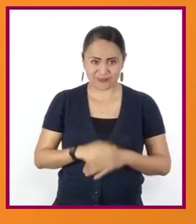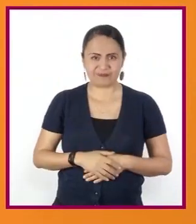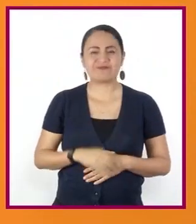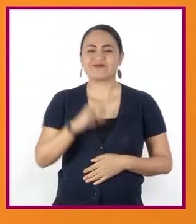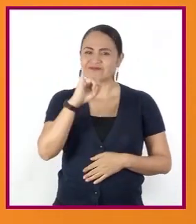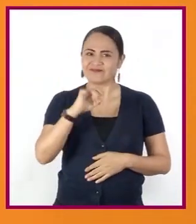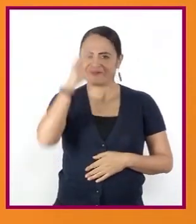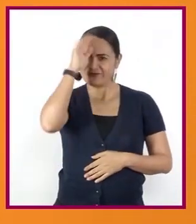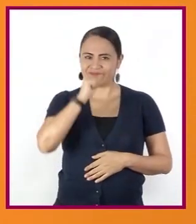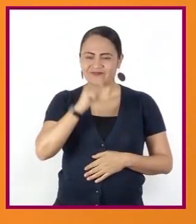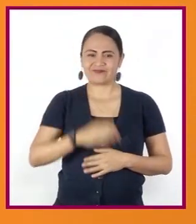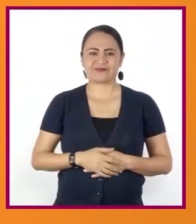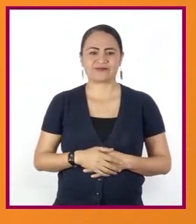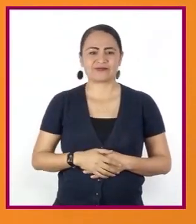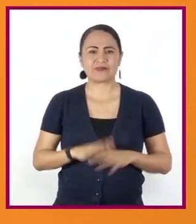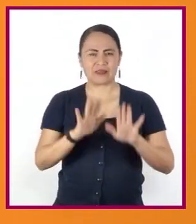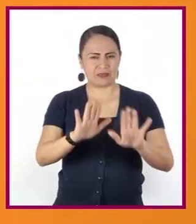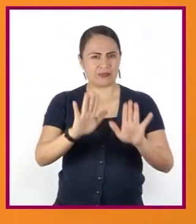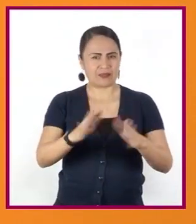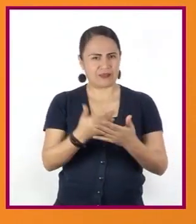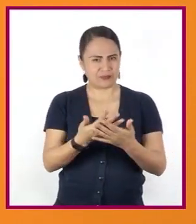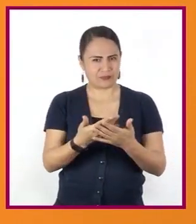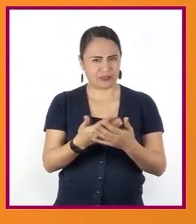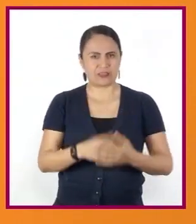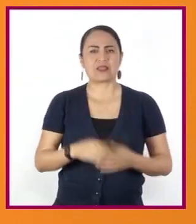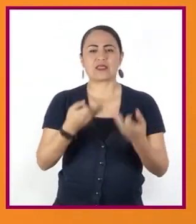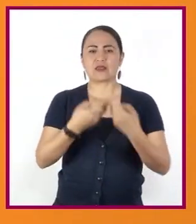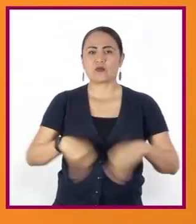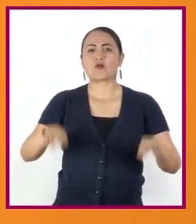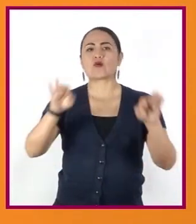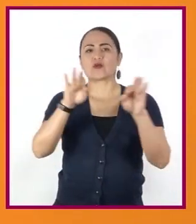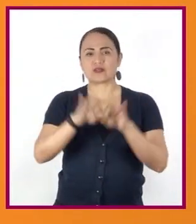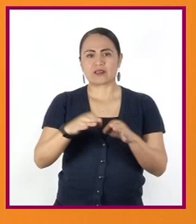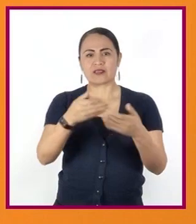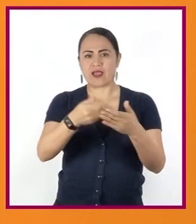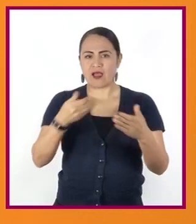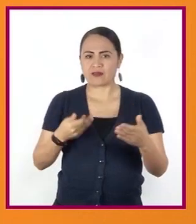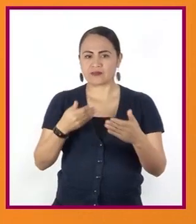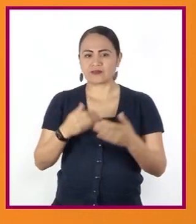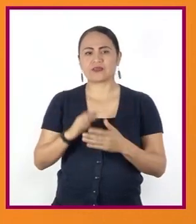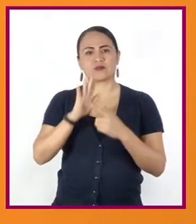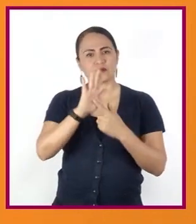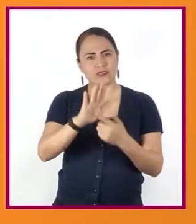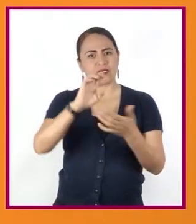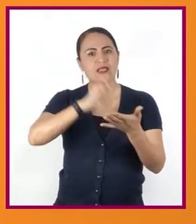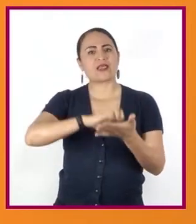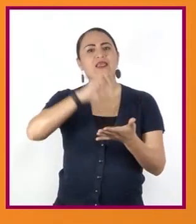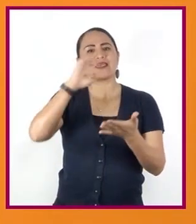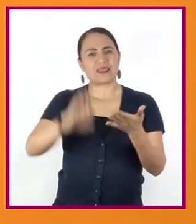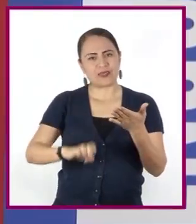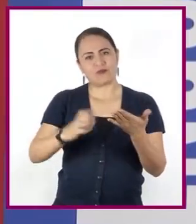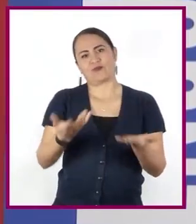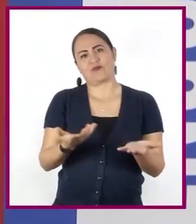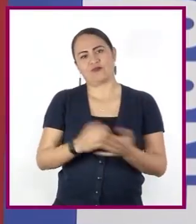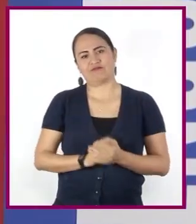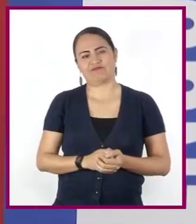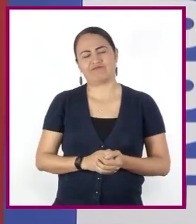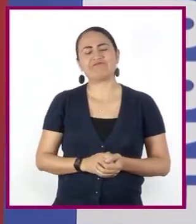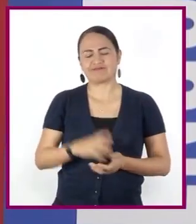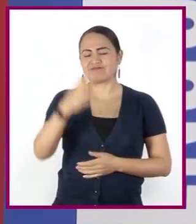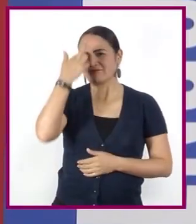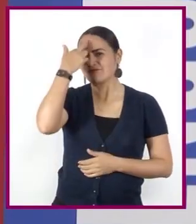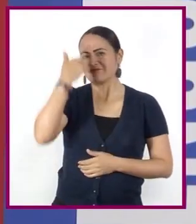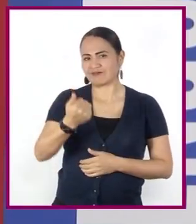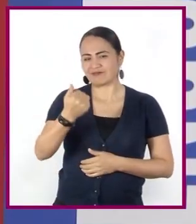Listos, maestra. No, mejor espere. Sería importante que les mostráramos un ejemplo del ejercicio. Tienes razón,